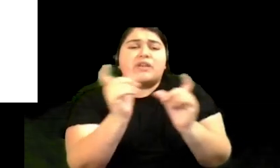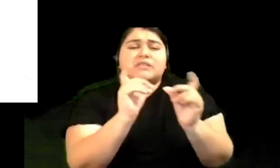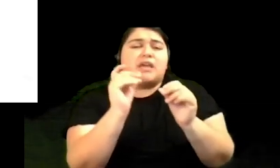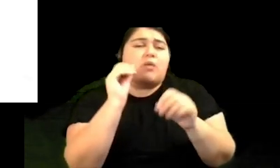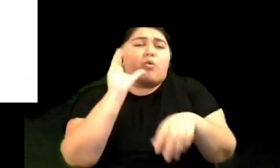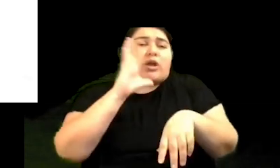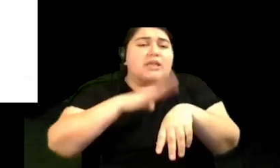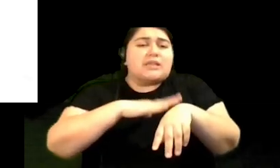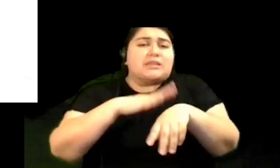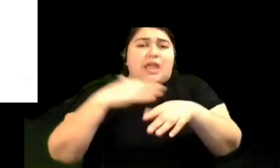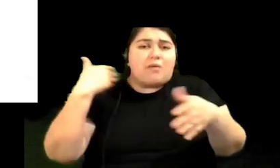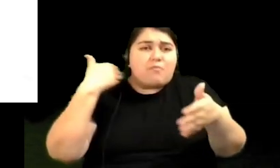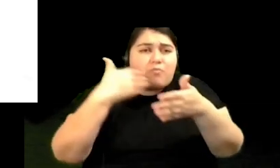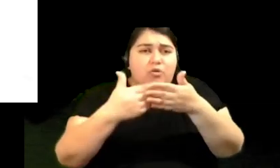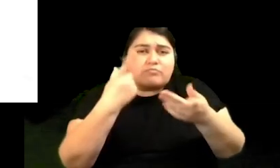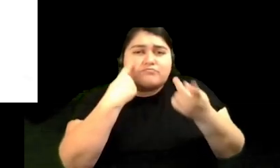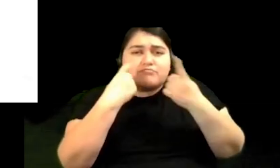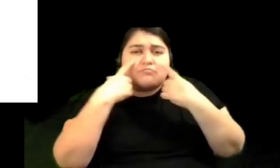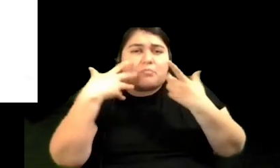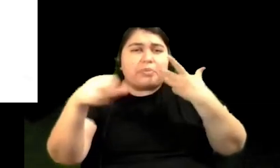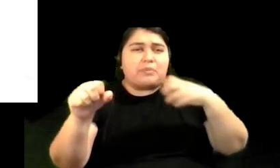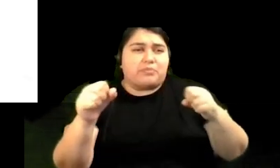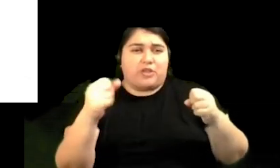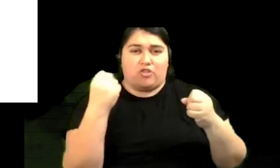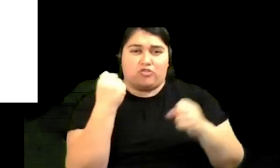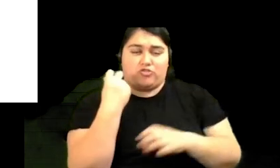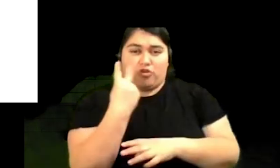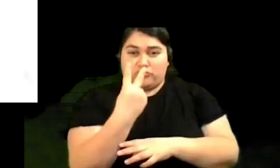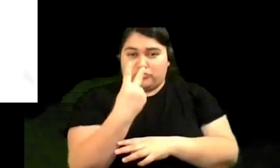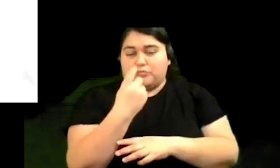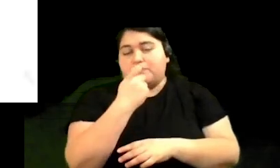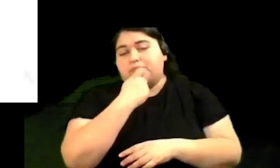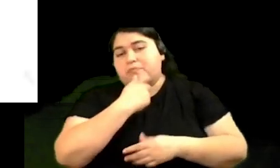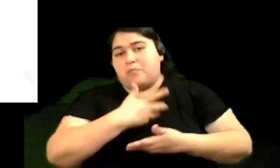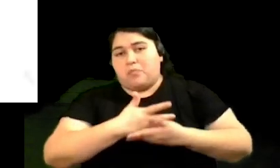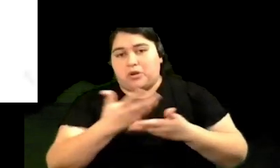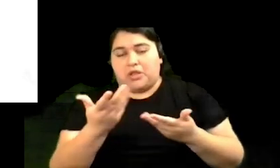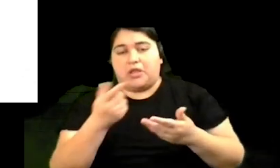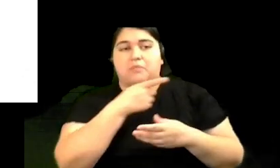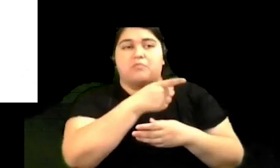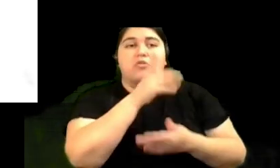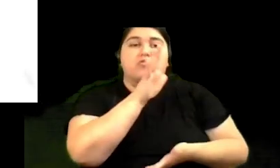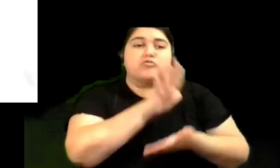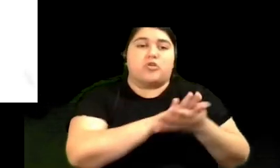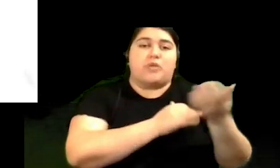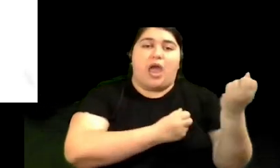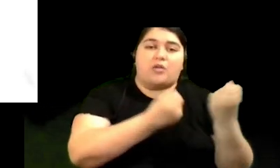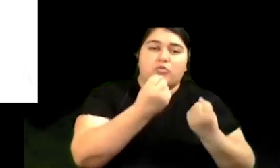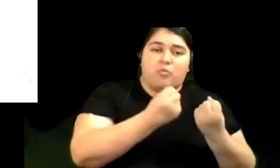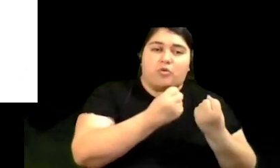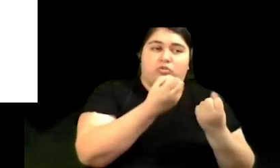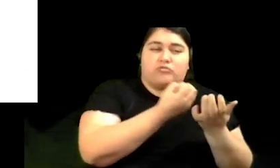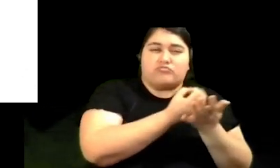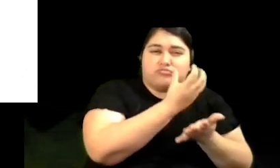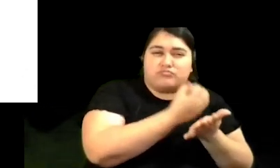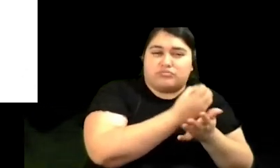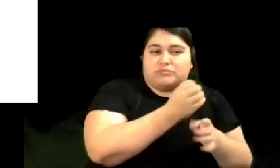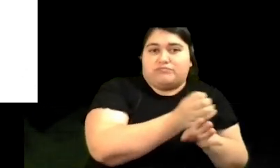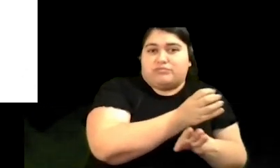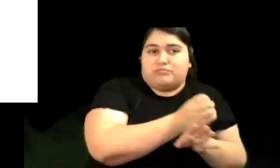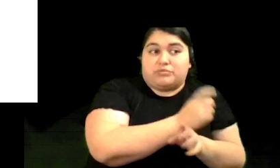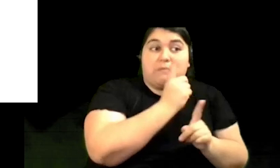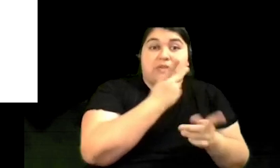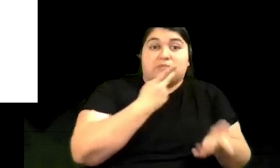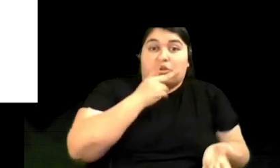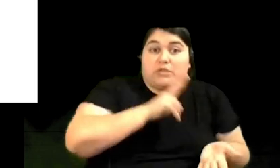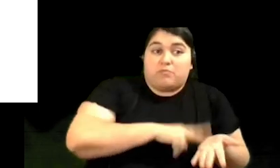un control diferencial en el aspecto de, por ejemplo, en cilindrada de automotores, etcétera, de aplicar no el mismo tributo,